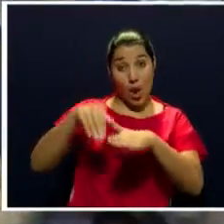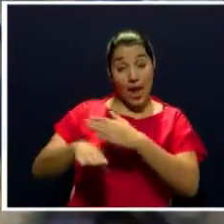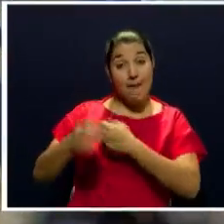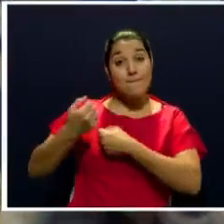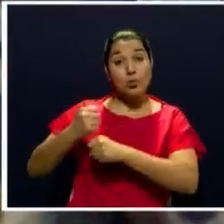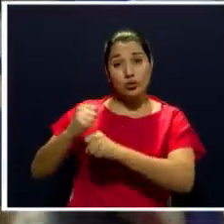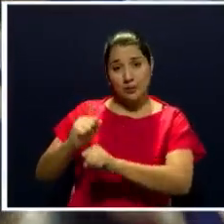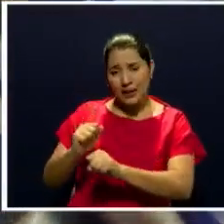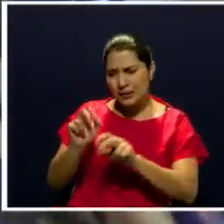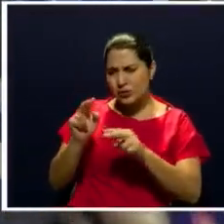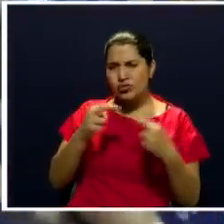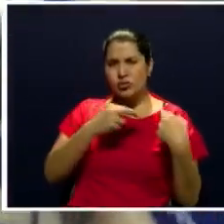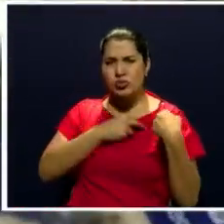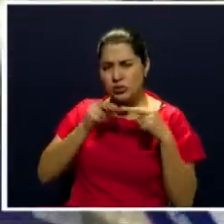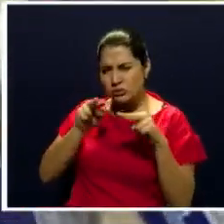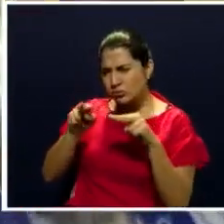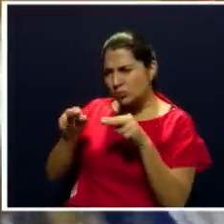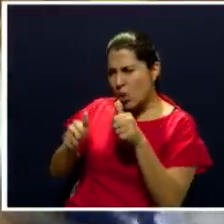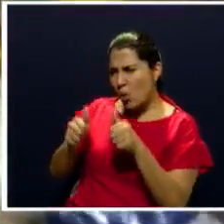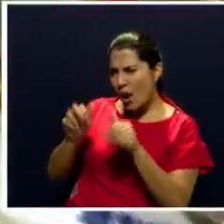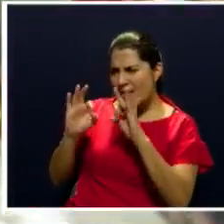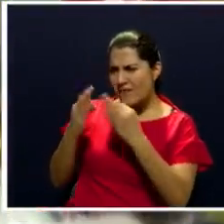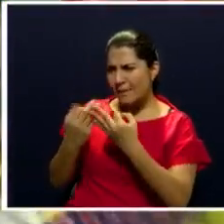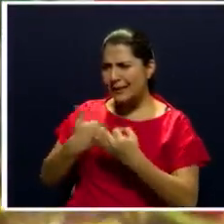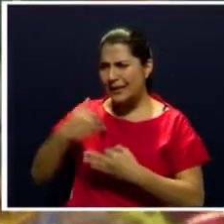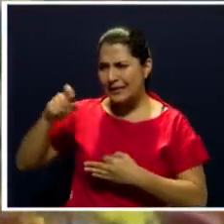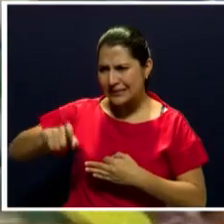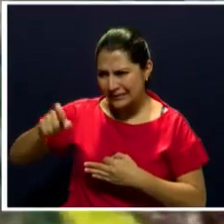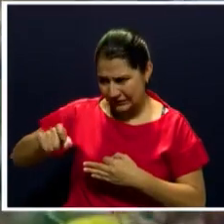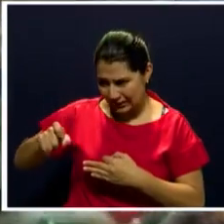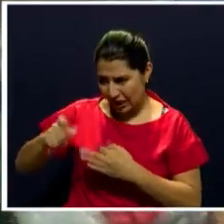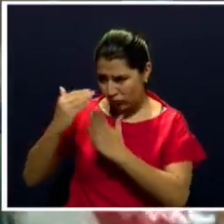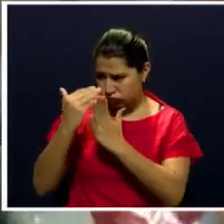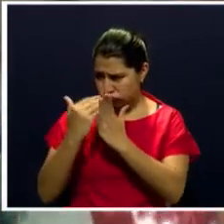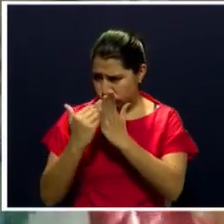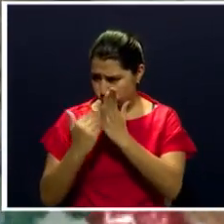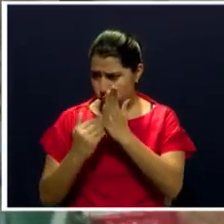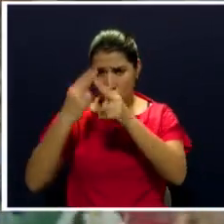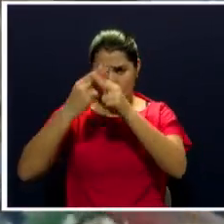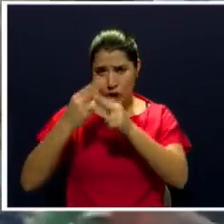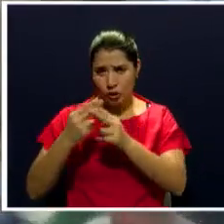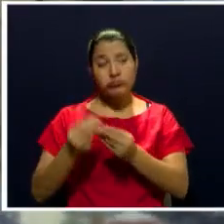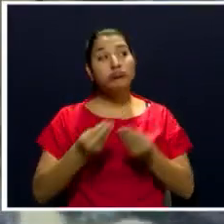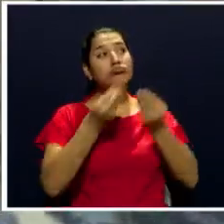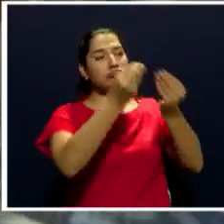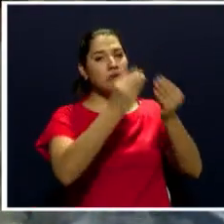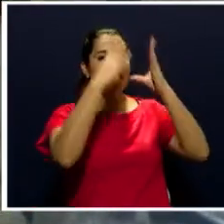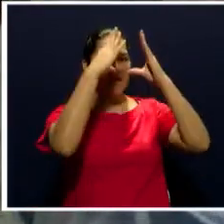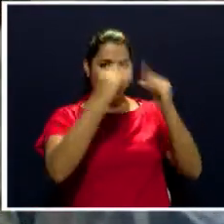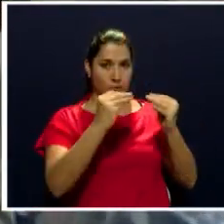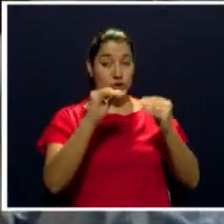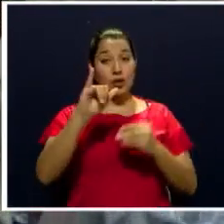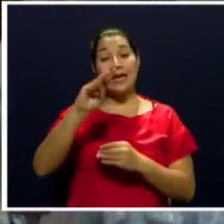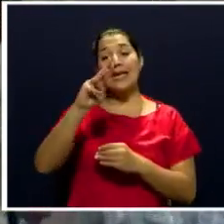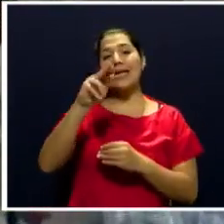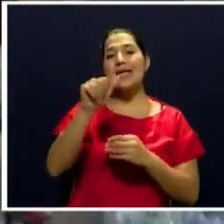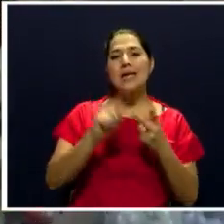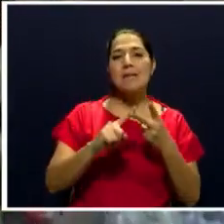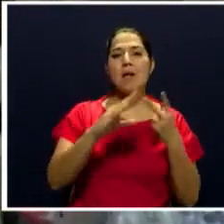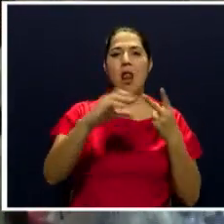hogares beneficiarios. Posteriormente, instituciones como el IMAS, la Caja, asociaciones de desarrollo y otros se encargan